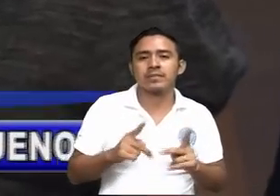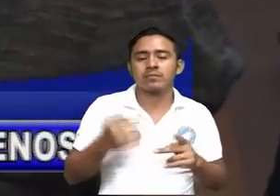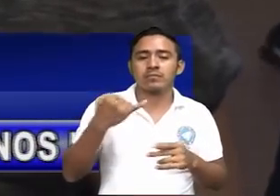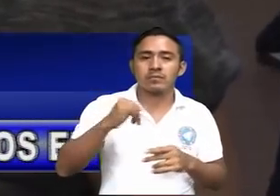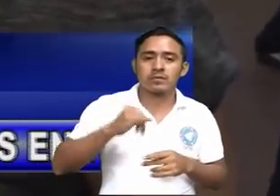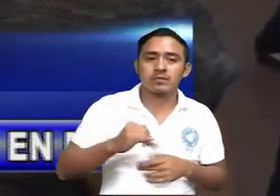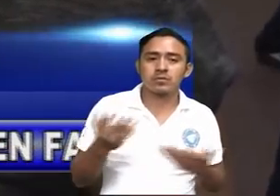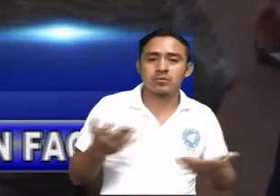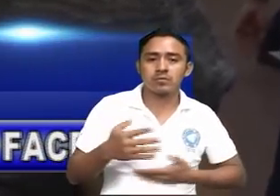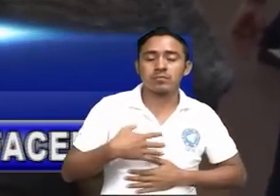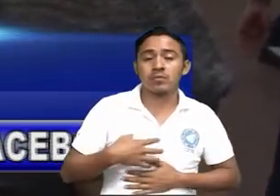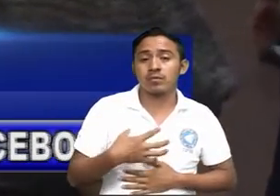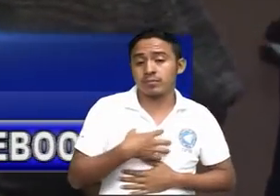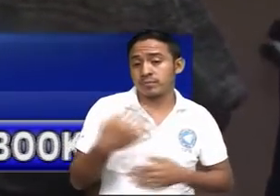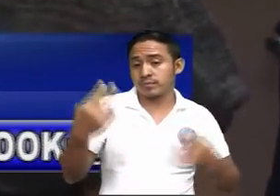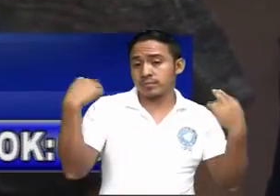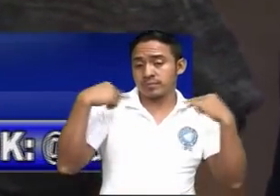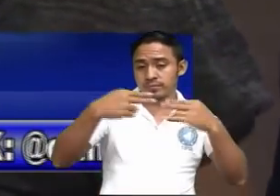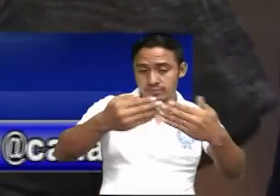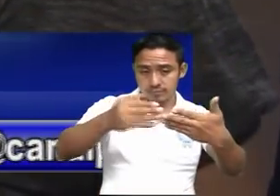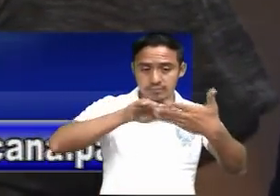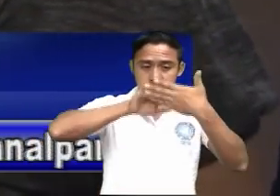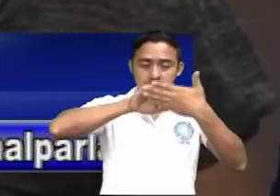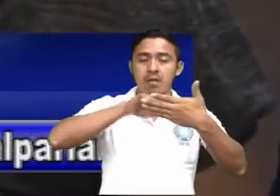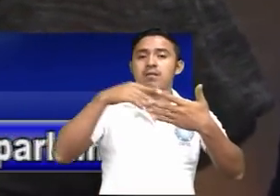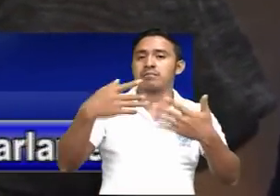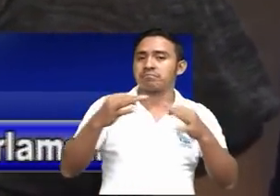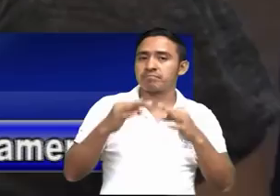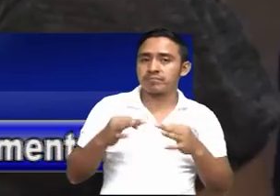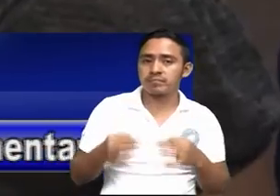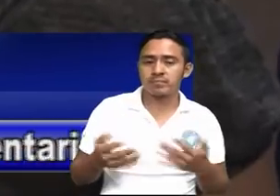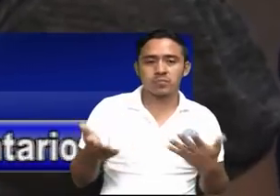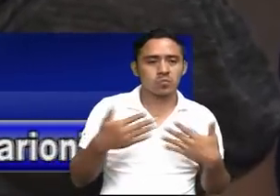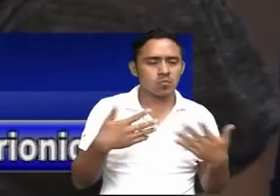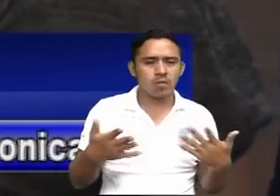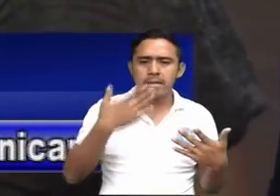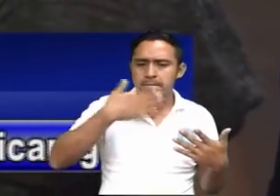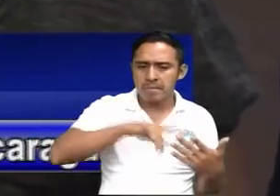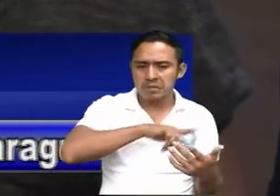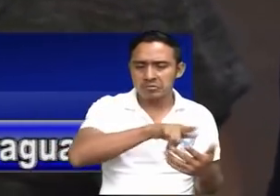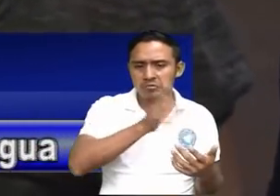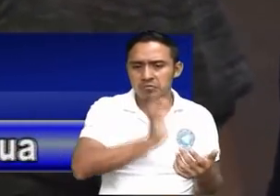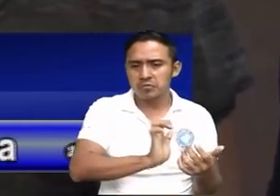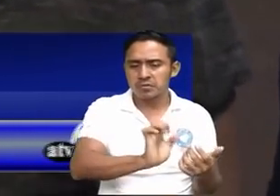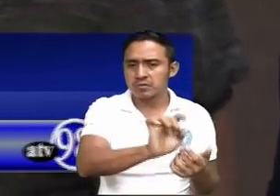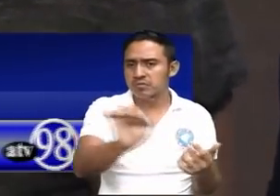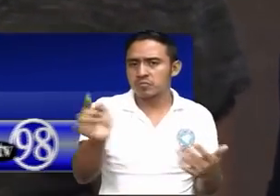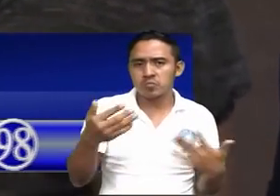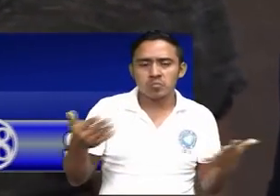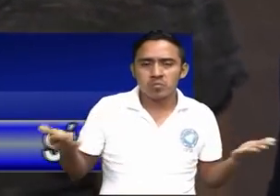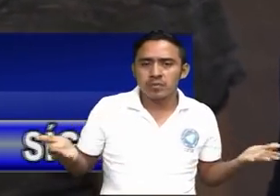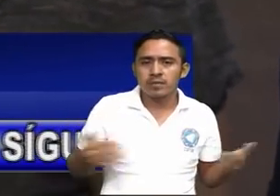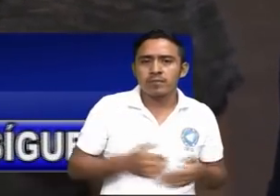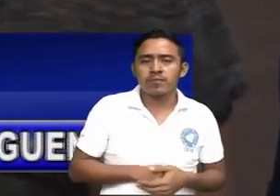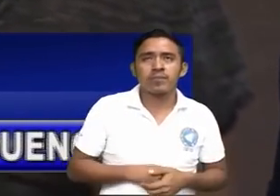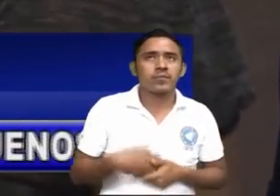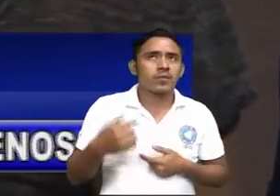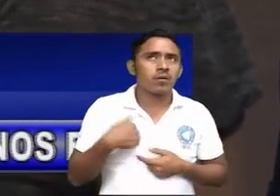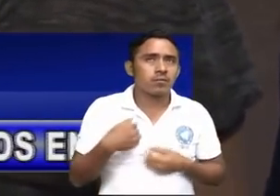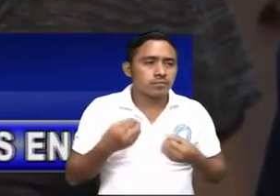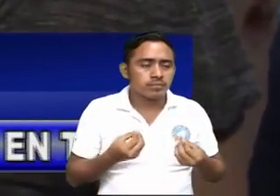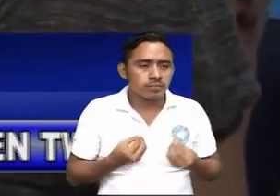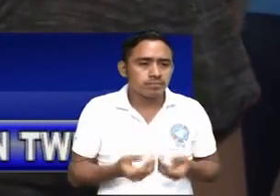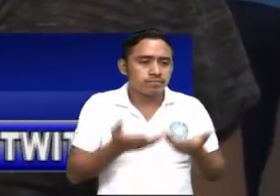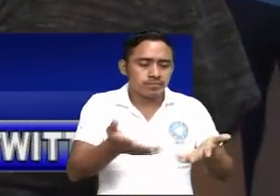demuestran amor a nosotros los profesores, ellos nos quieren, son auténticos, no hay malicia en los niños, en los estudiantes. Que les demos nuestro